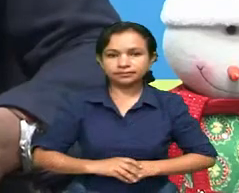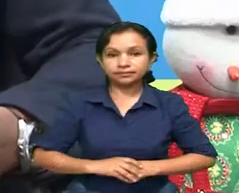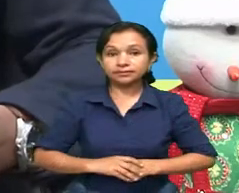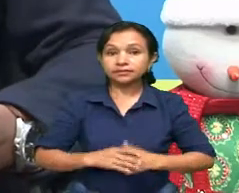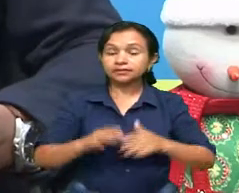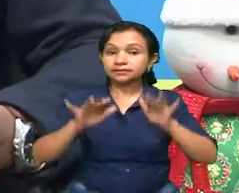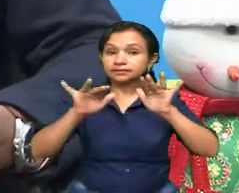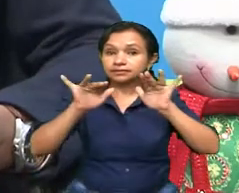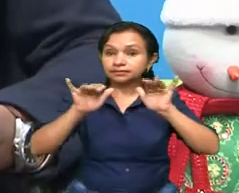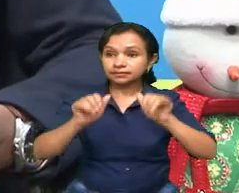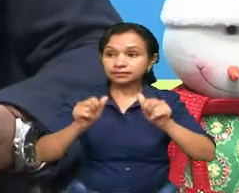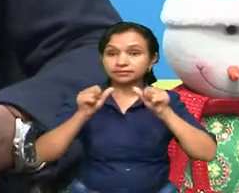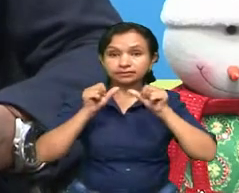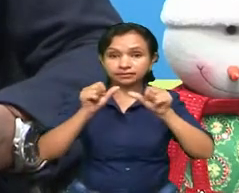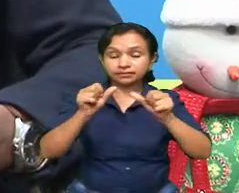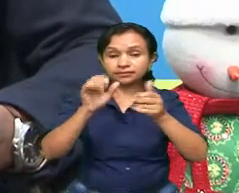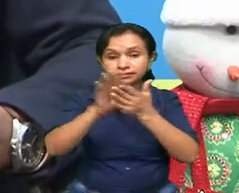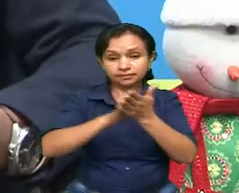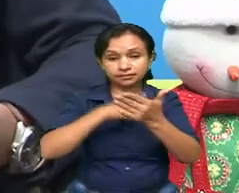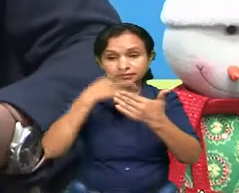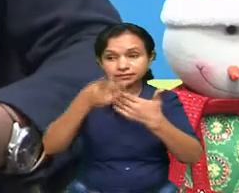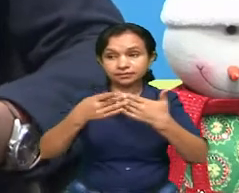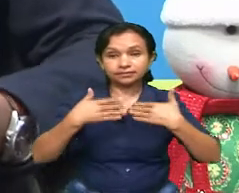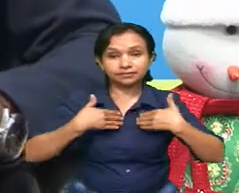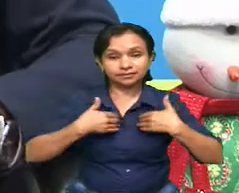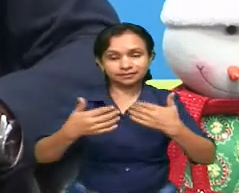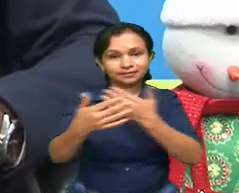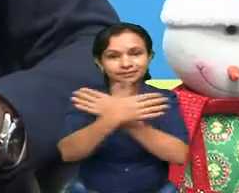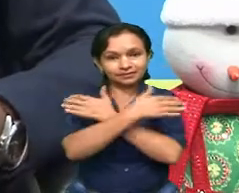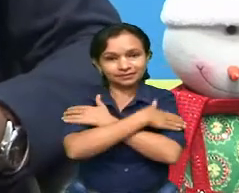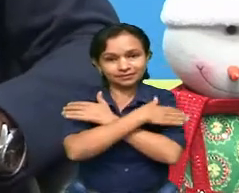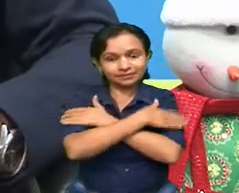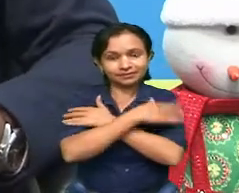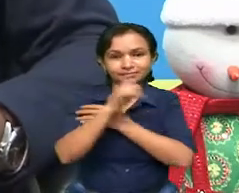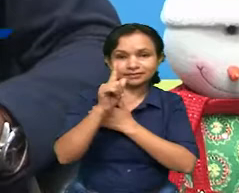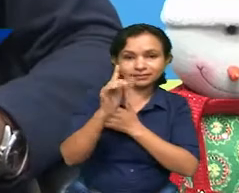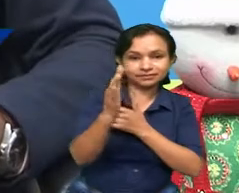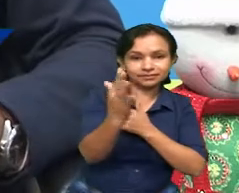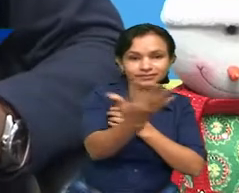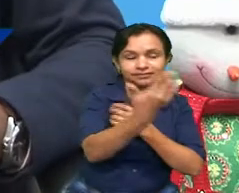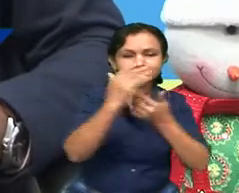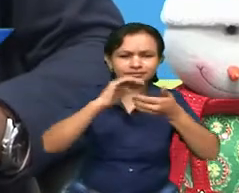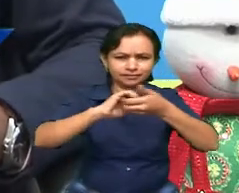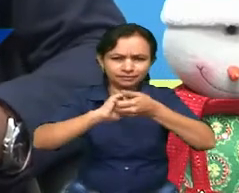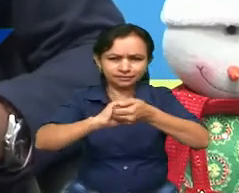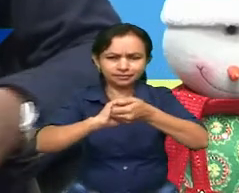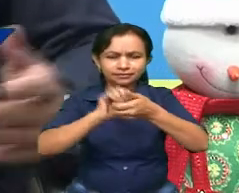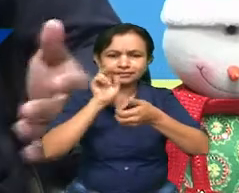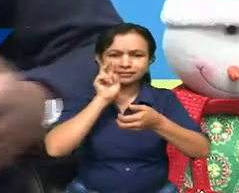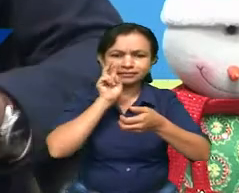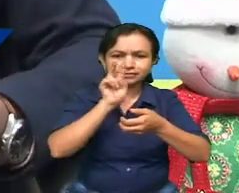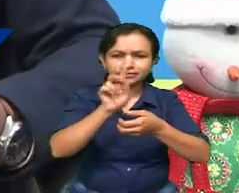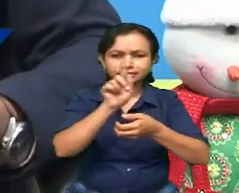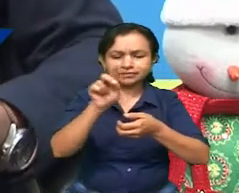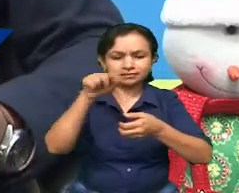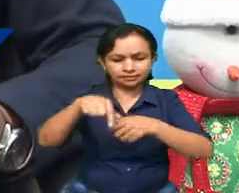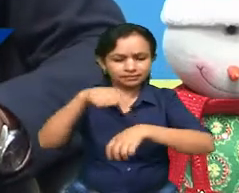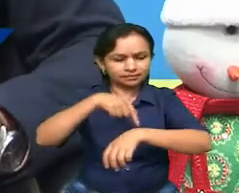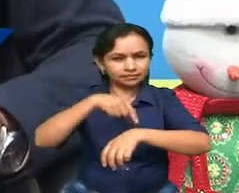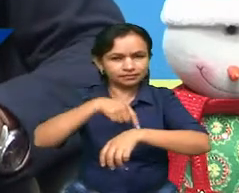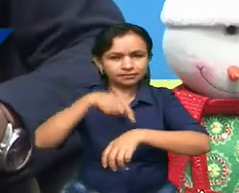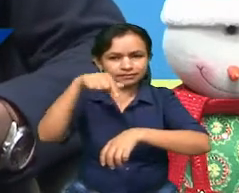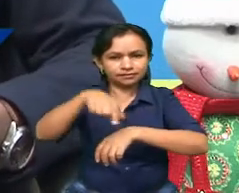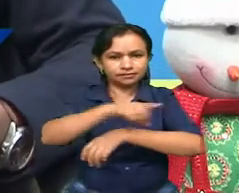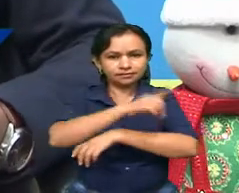Estamos de regreso en su programa Prevenir de Salud. Saludo a todos los amigos televidentes que nos sintonizan a esta hora. Hoy